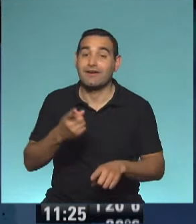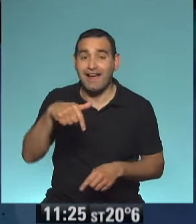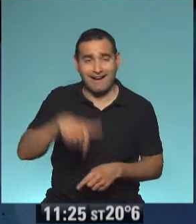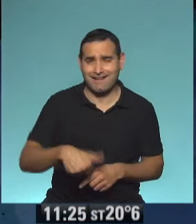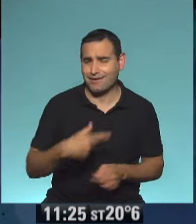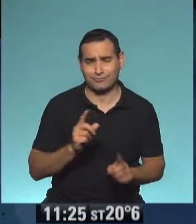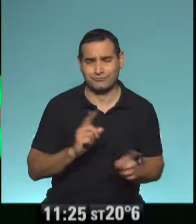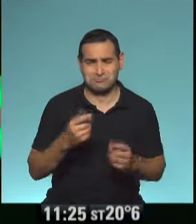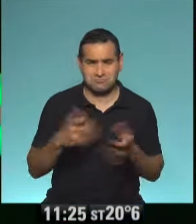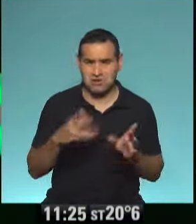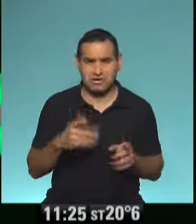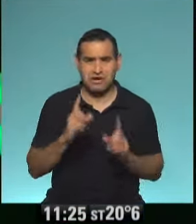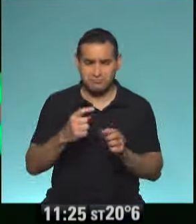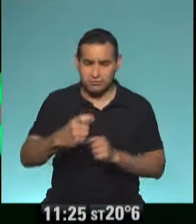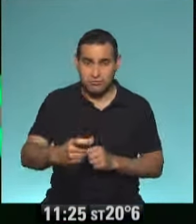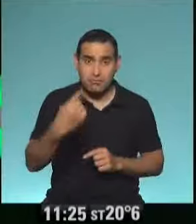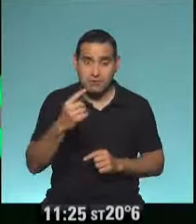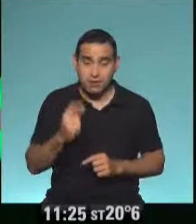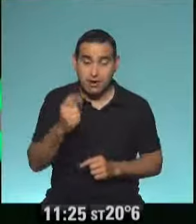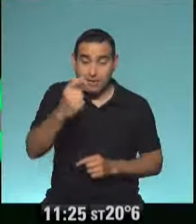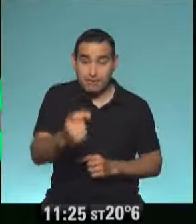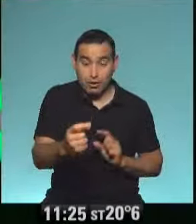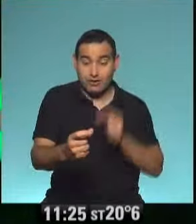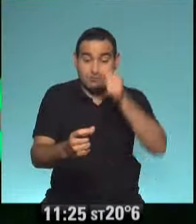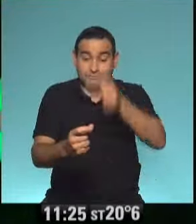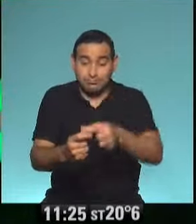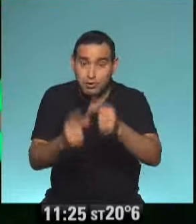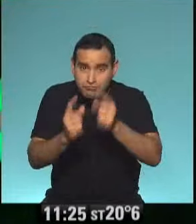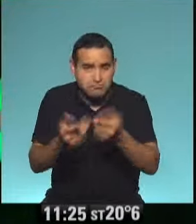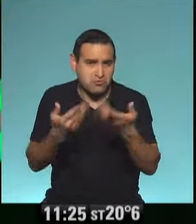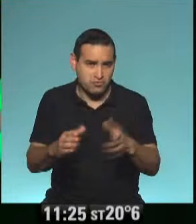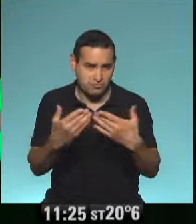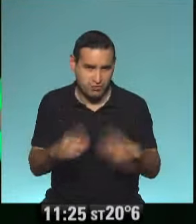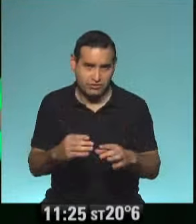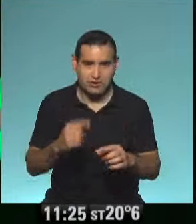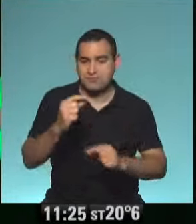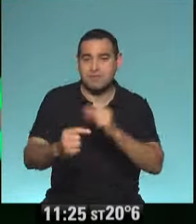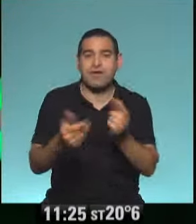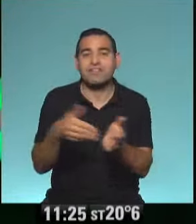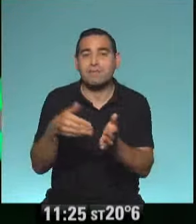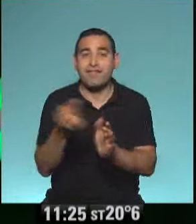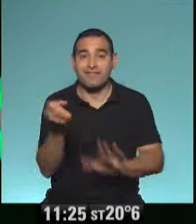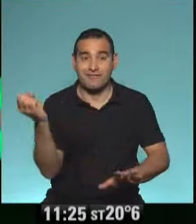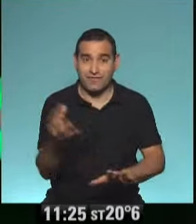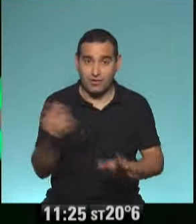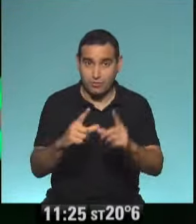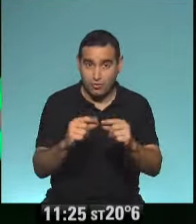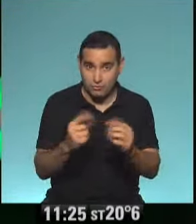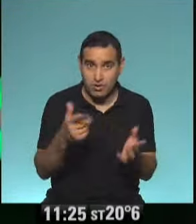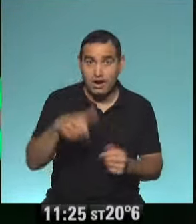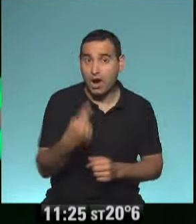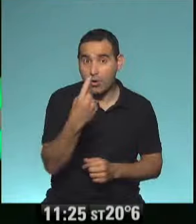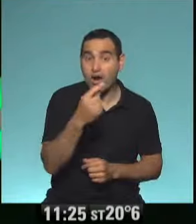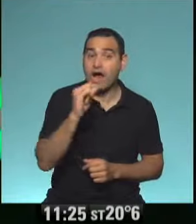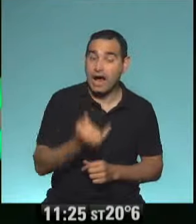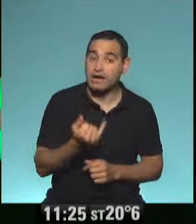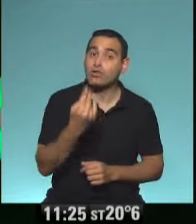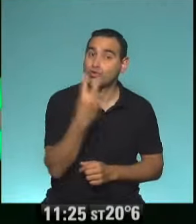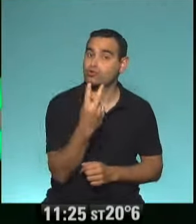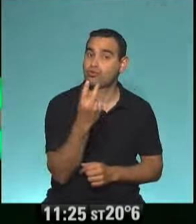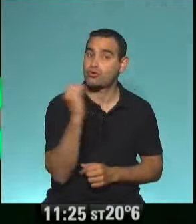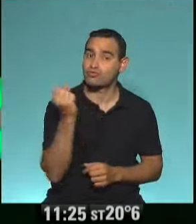pasa nada. Podemos estar en el mismo número y cada uno va avanzando según lo que sale en el dado. Que también, acá usamos un dado, pero hay juegos que usan